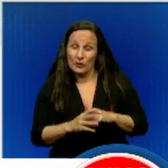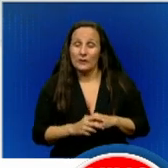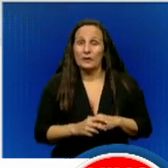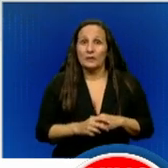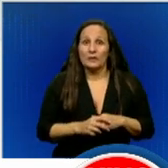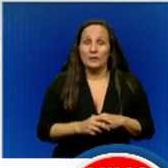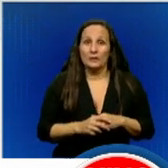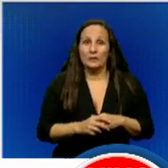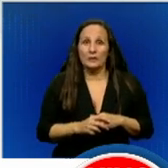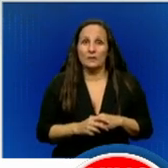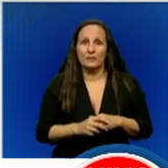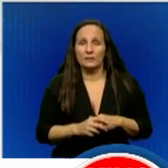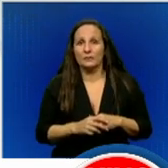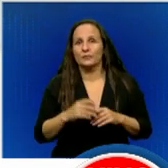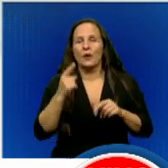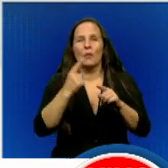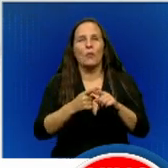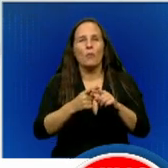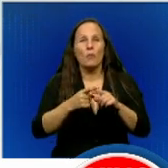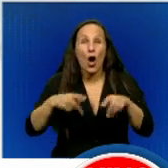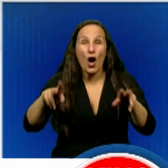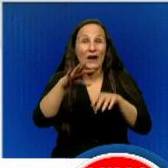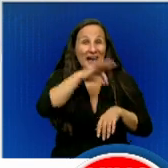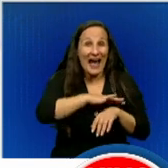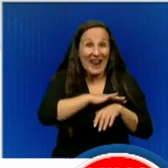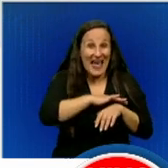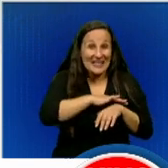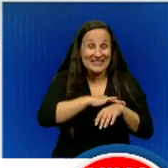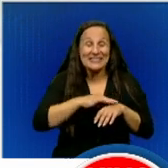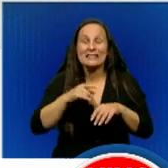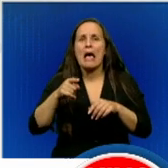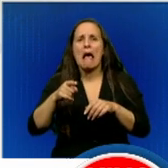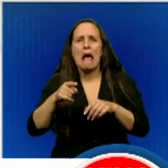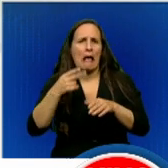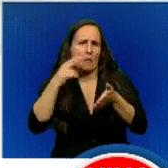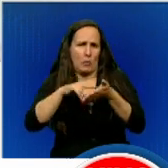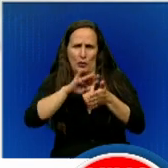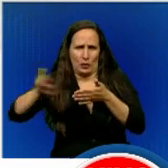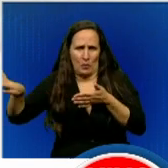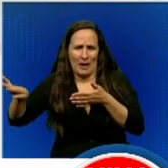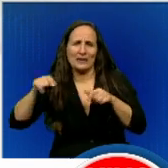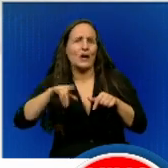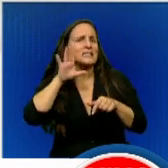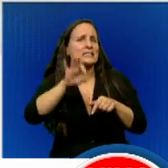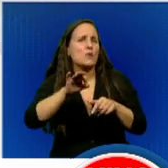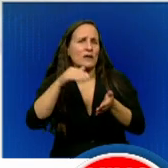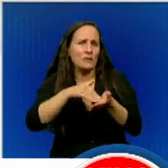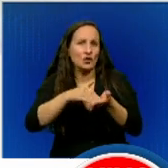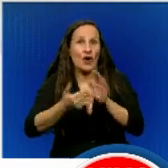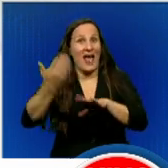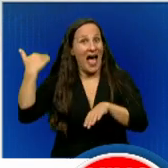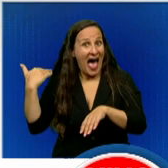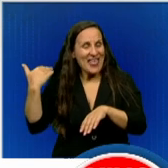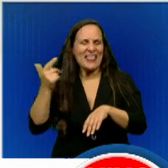por la ganancia neta sujeta impuestos que exceda de ahora 50 millones antes eran 20